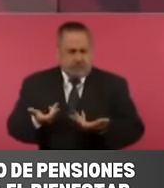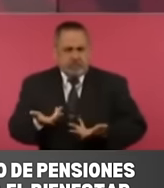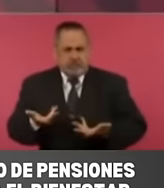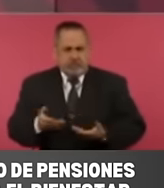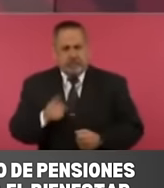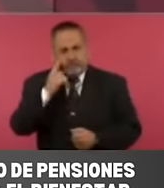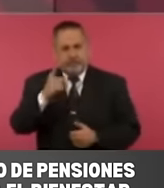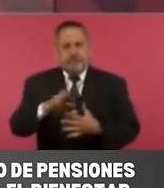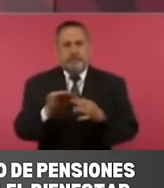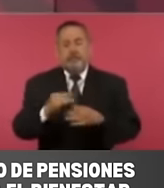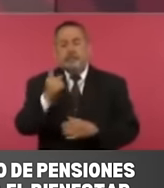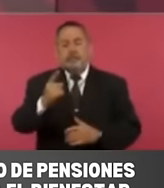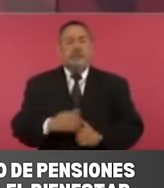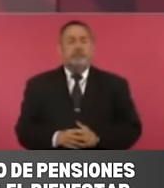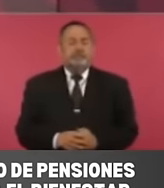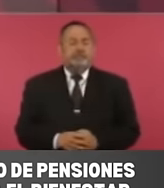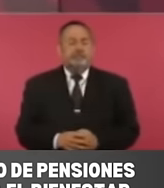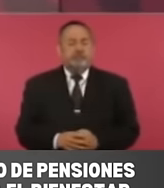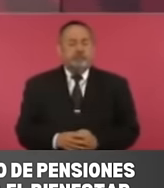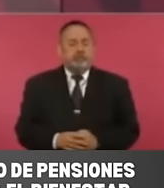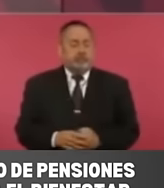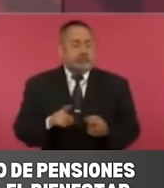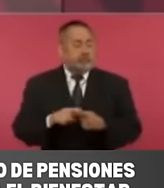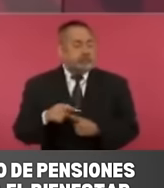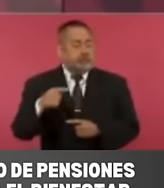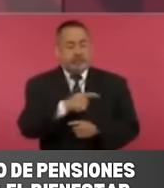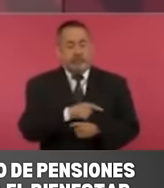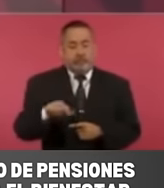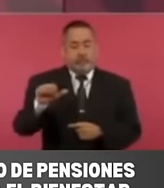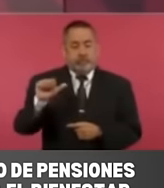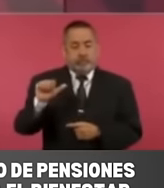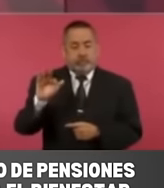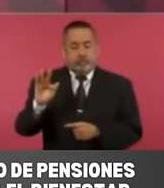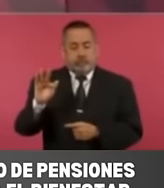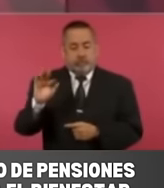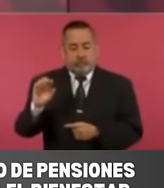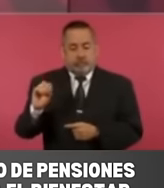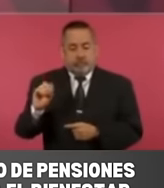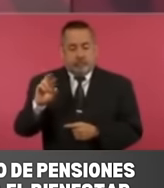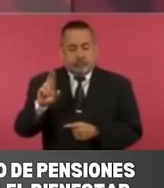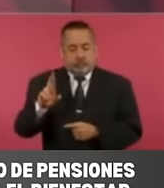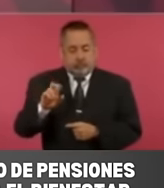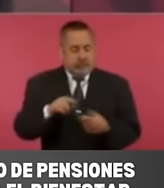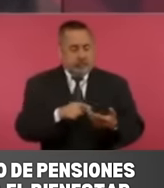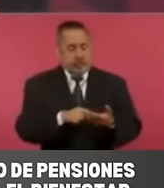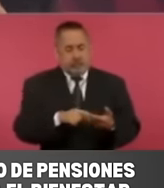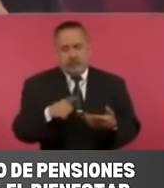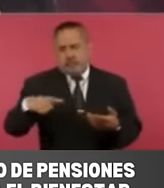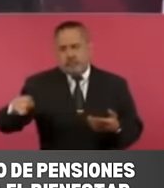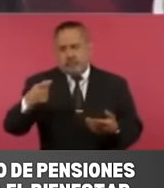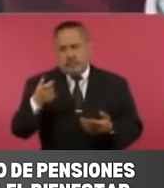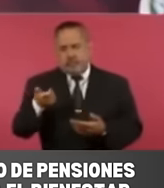Una es que las afores se quedan con dinero